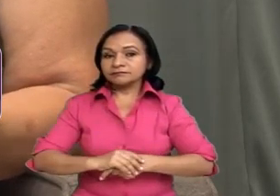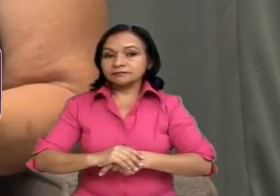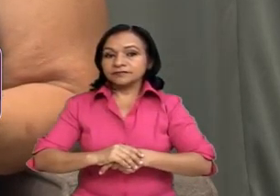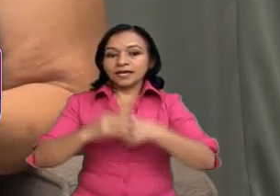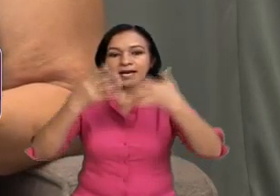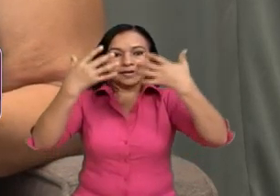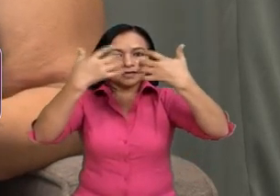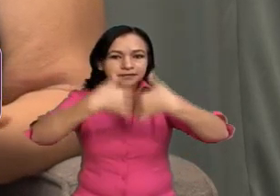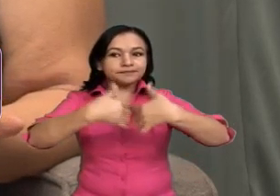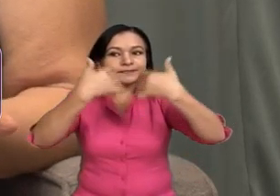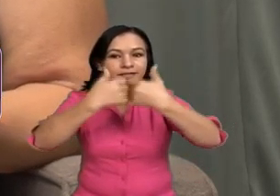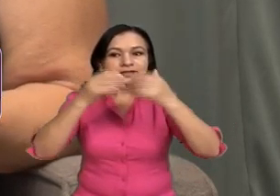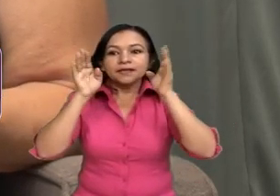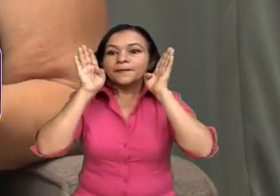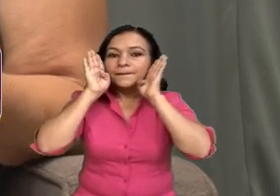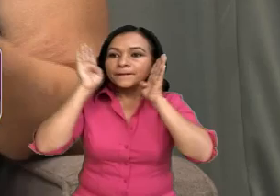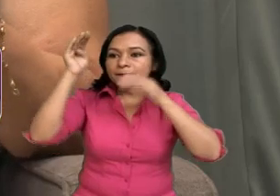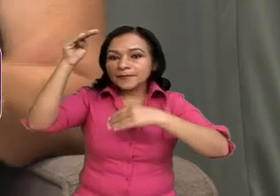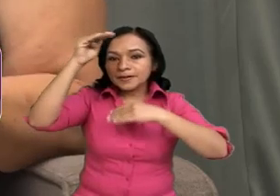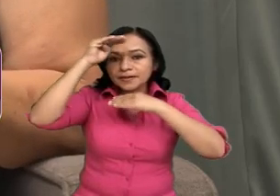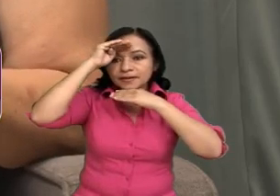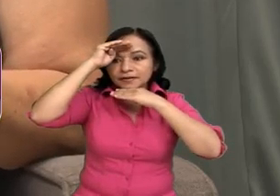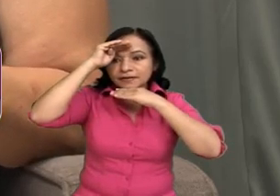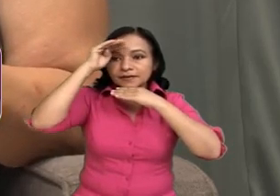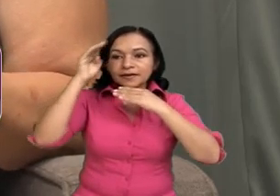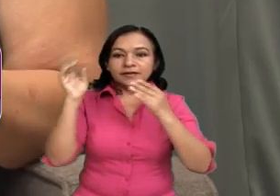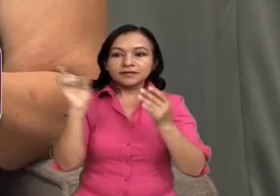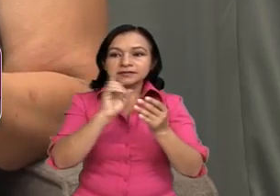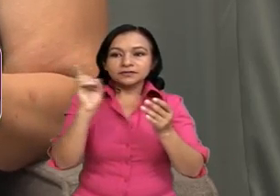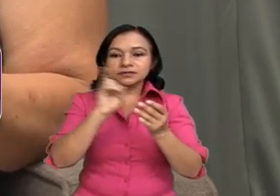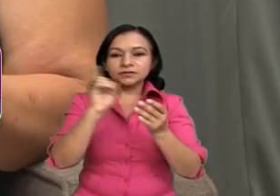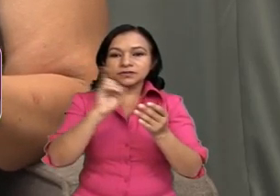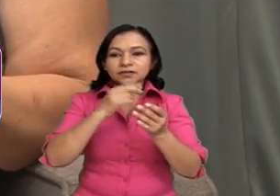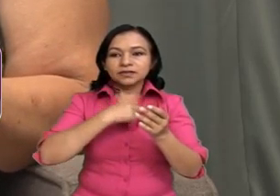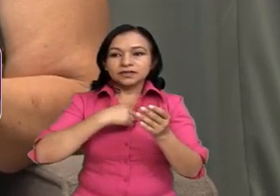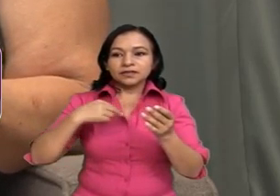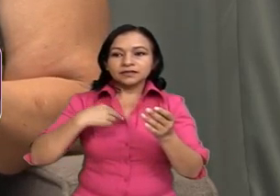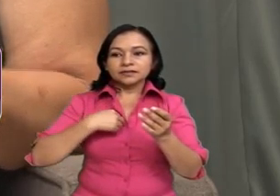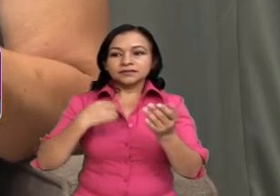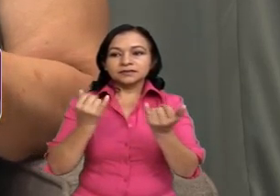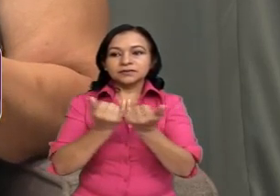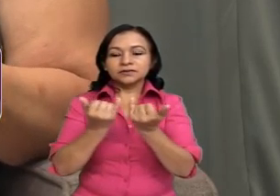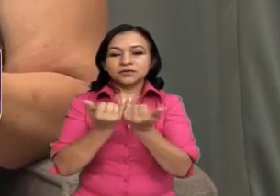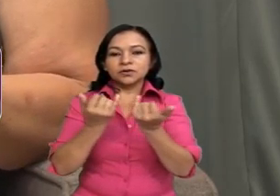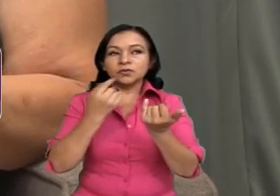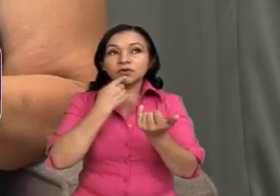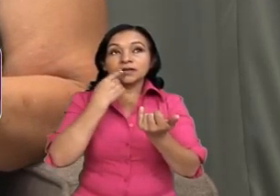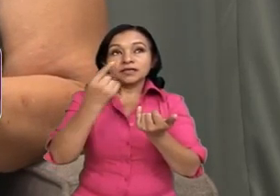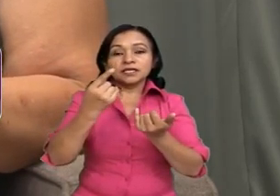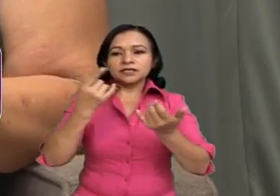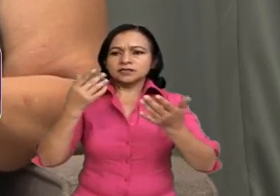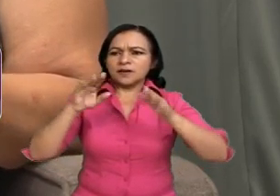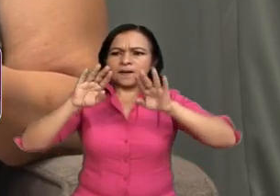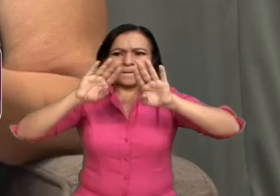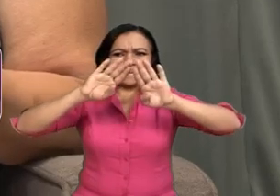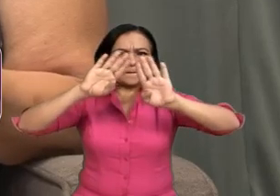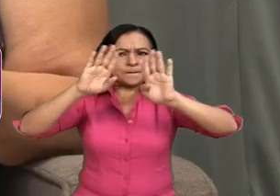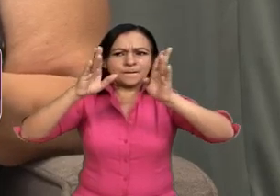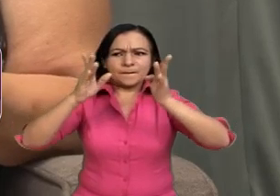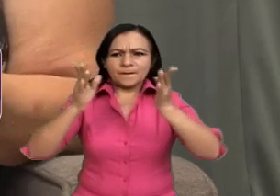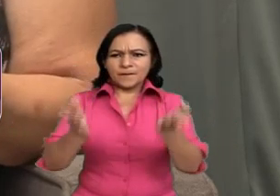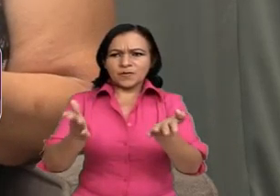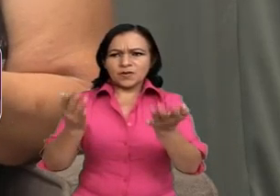empresa privada, donde ellas son meramente, como decimos, explotadas. Y